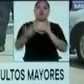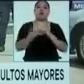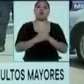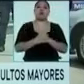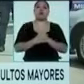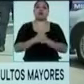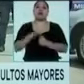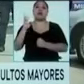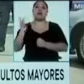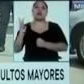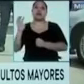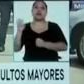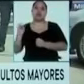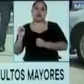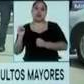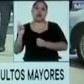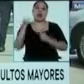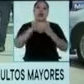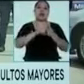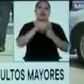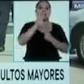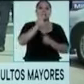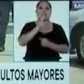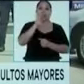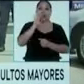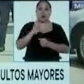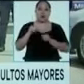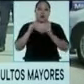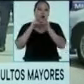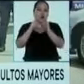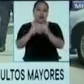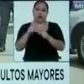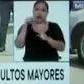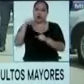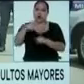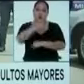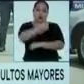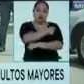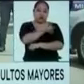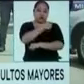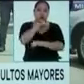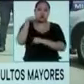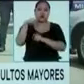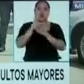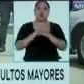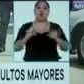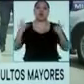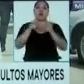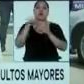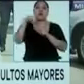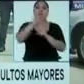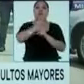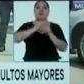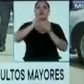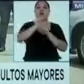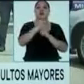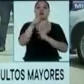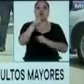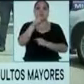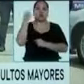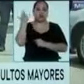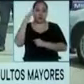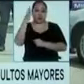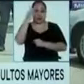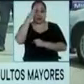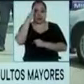sistema comunista de reventar a la gente con información que es a la hora y la hora desinformación, complicidad de